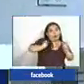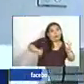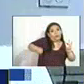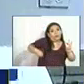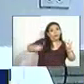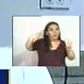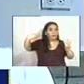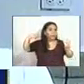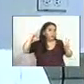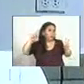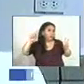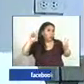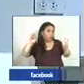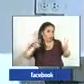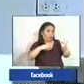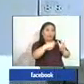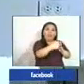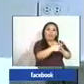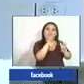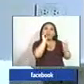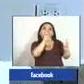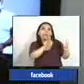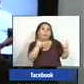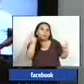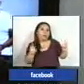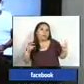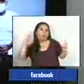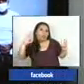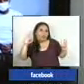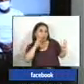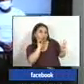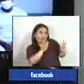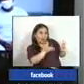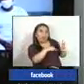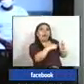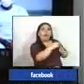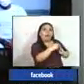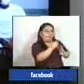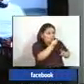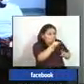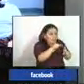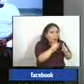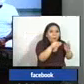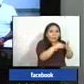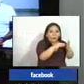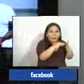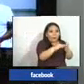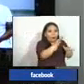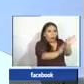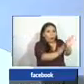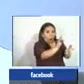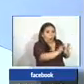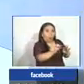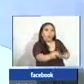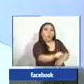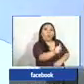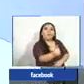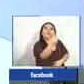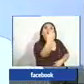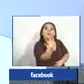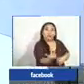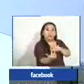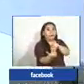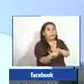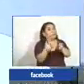Héctor Grimaldi, a quienes el Ministerio Público lo señala de involucrar a funcionarios del órgano judicial para acusar a tres víctimas,